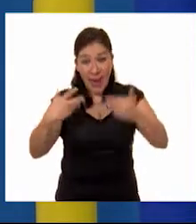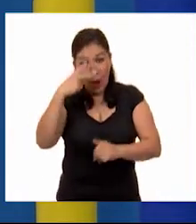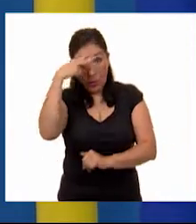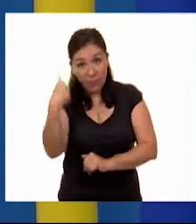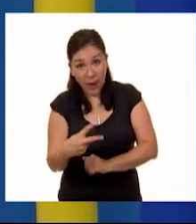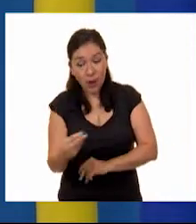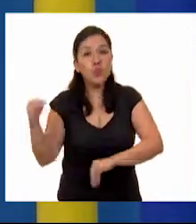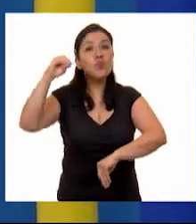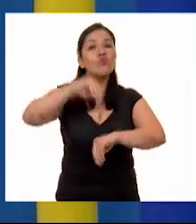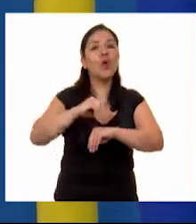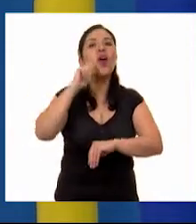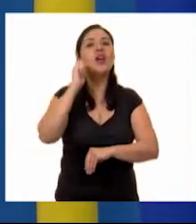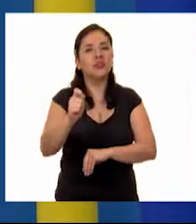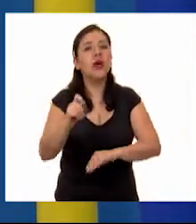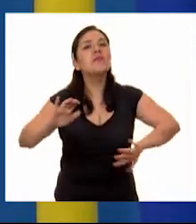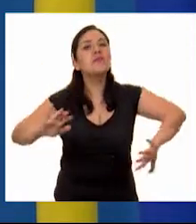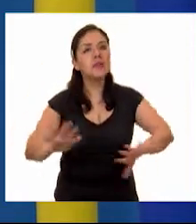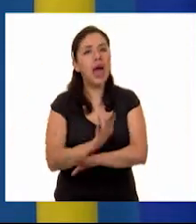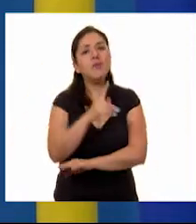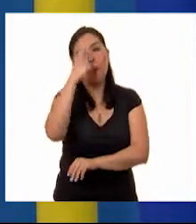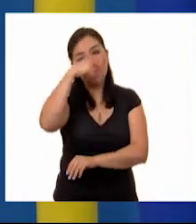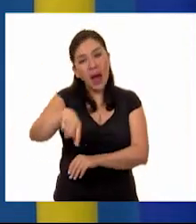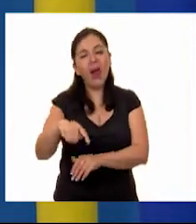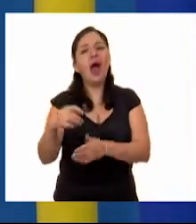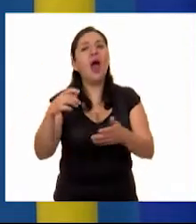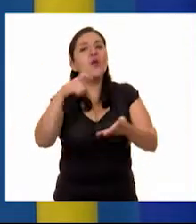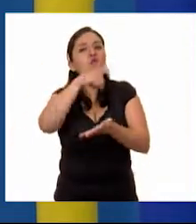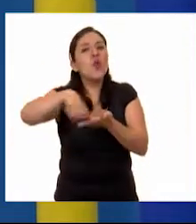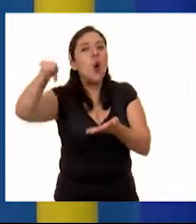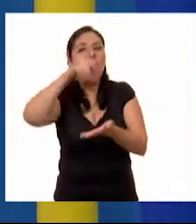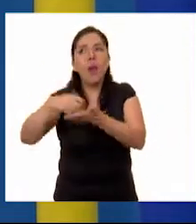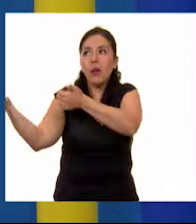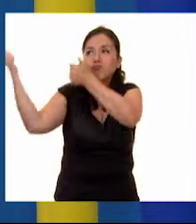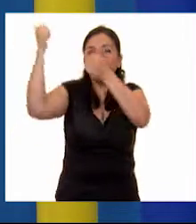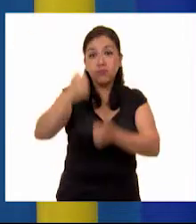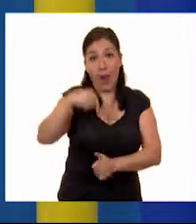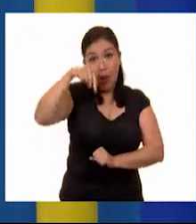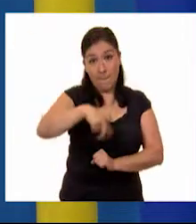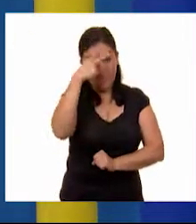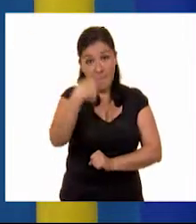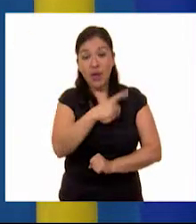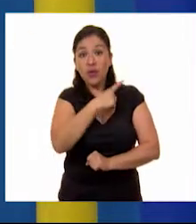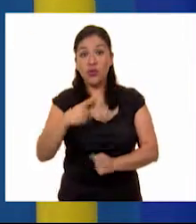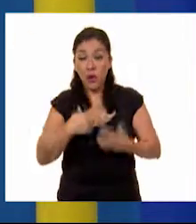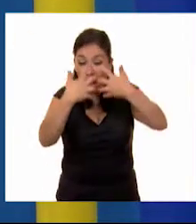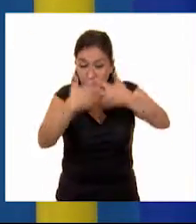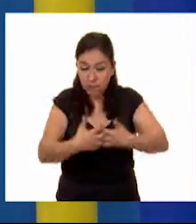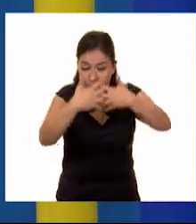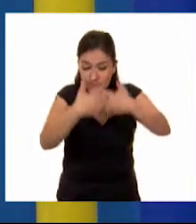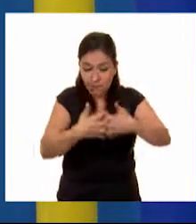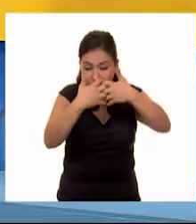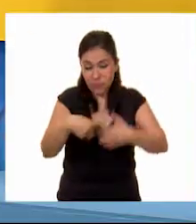Mexicano se implementó la sustitución de importaciones, es decir, que México debía producir lo que consumía.